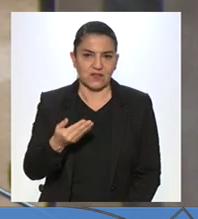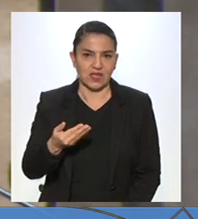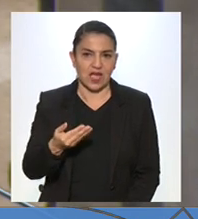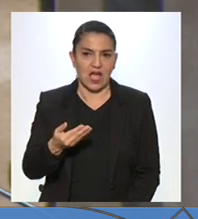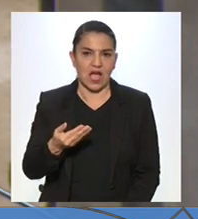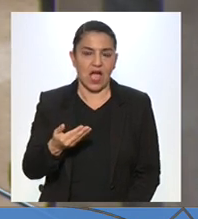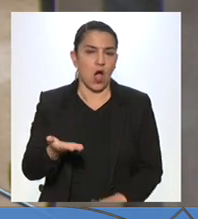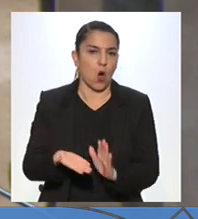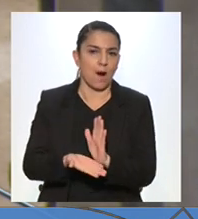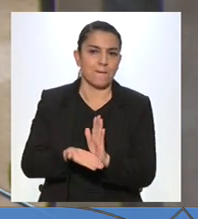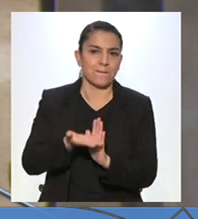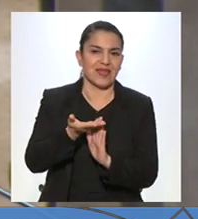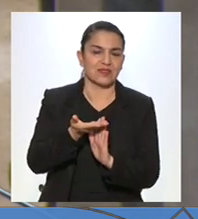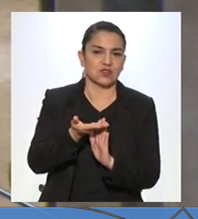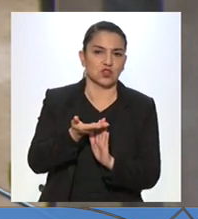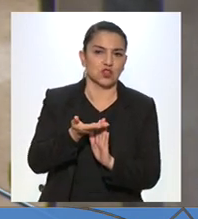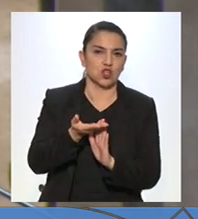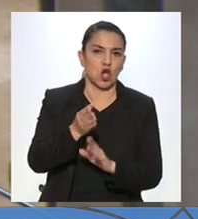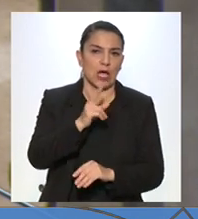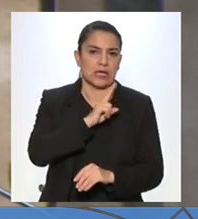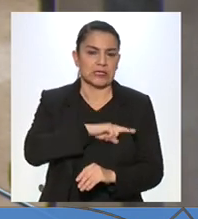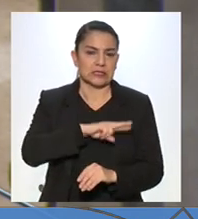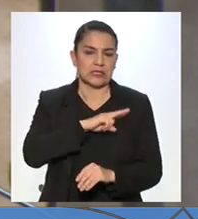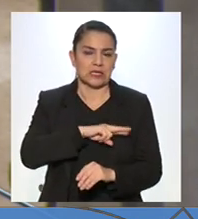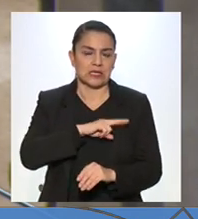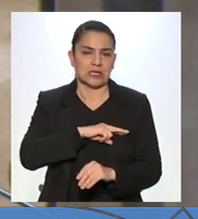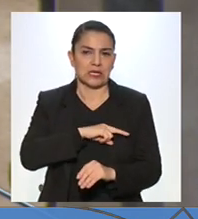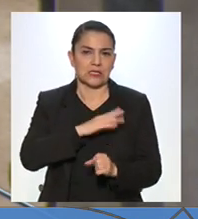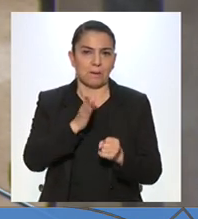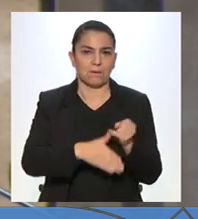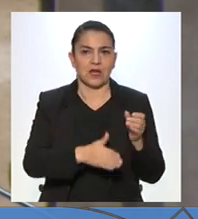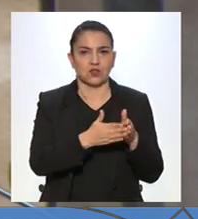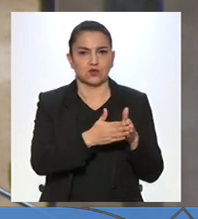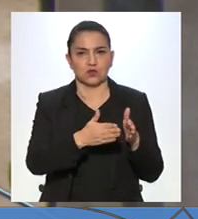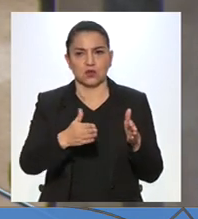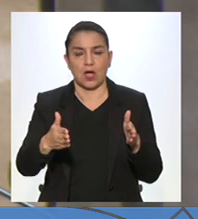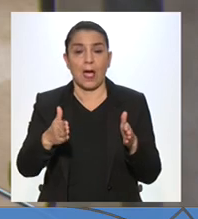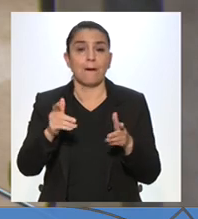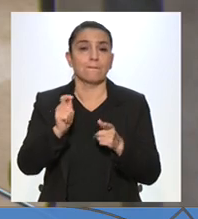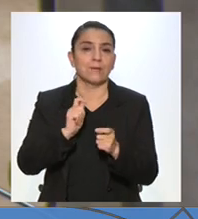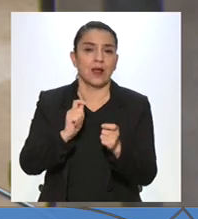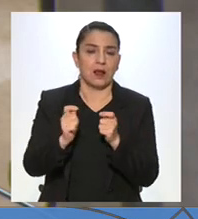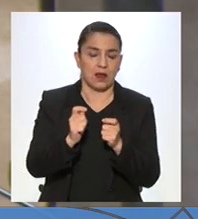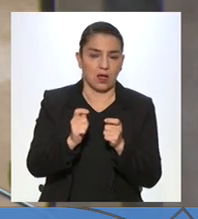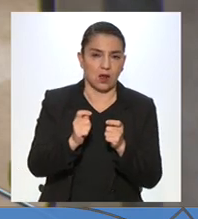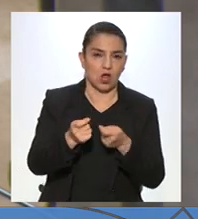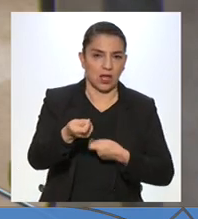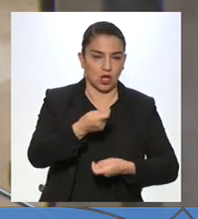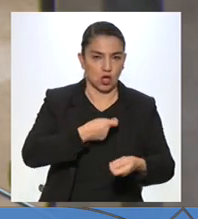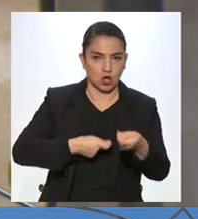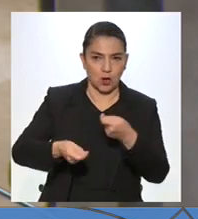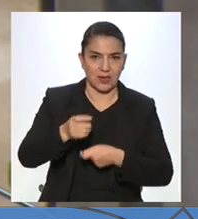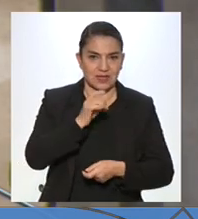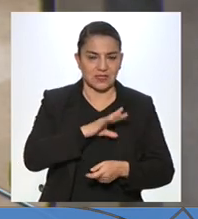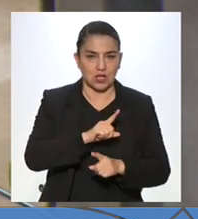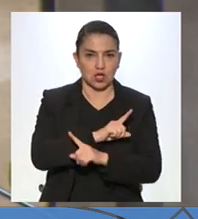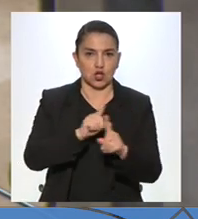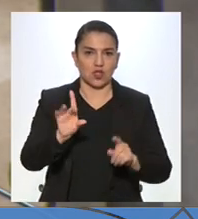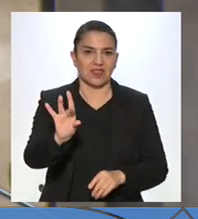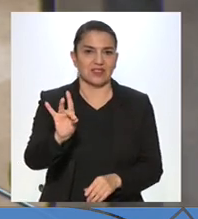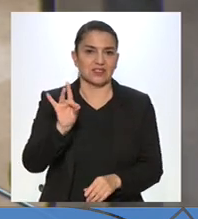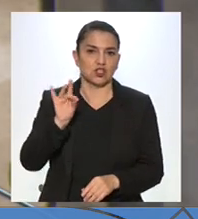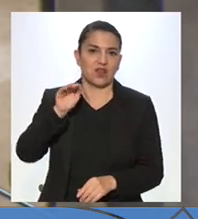aumento de tasas de bonos de largo plazo, que tienen que ver con las percepciones de riesgo en la economía chilena y no tienen que ver con las decisiones del Banco